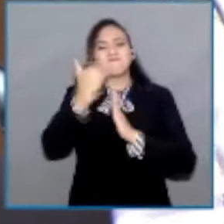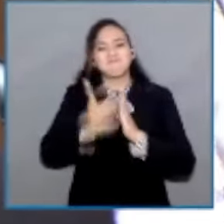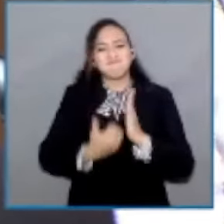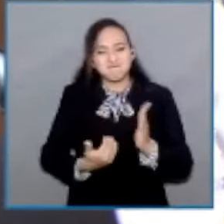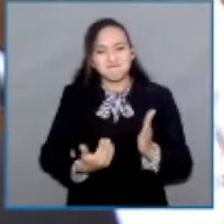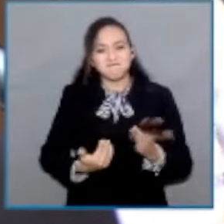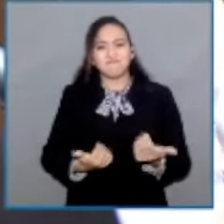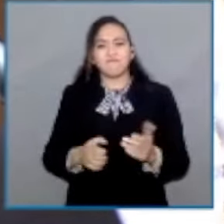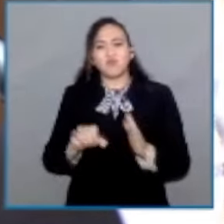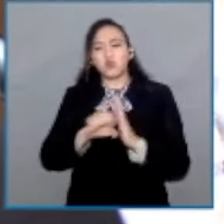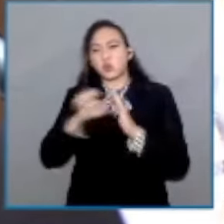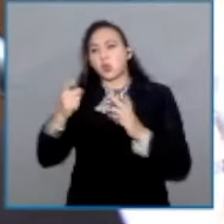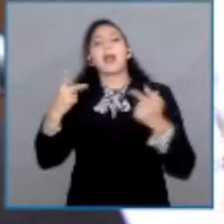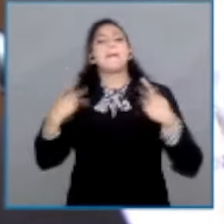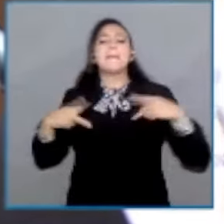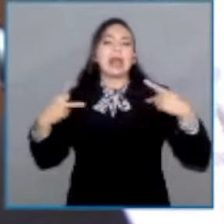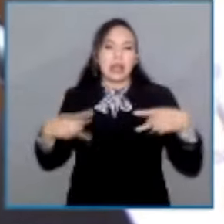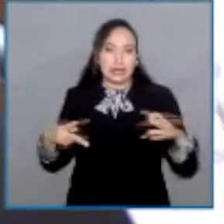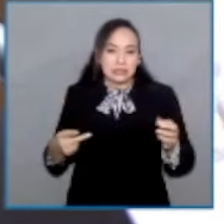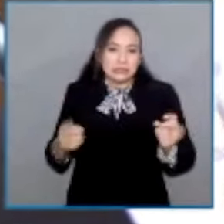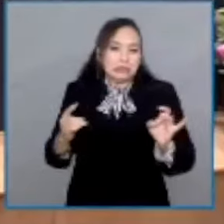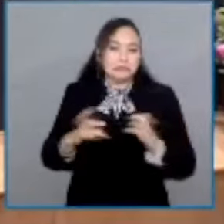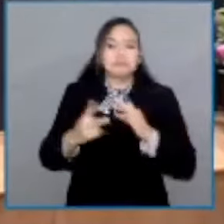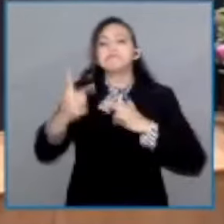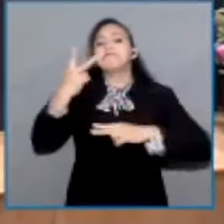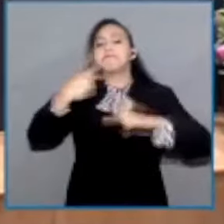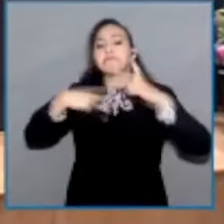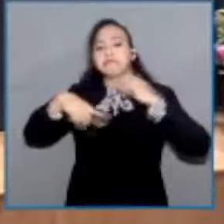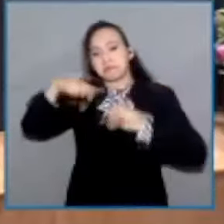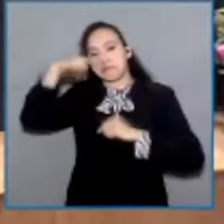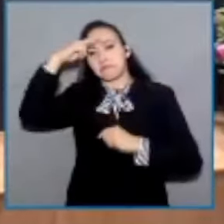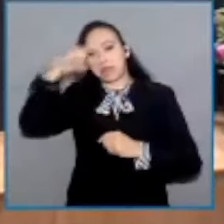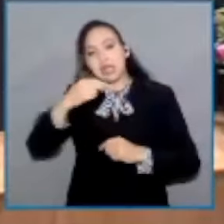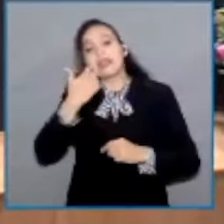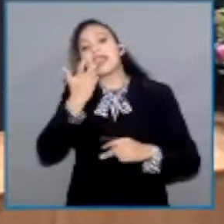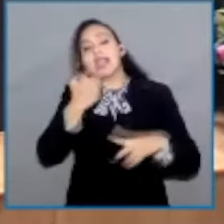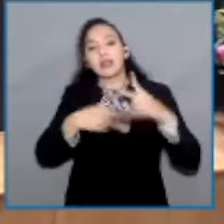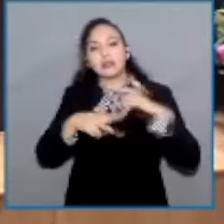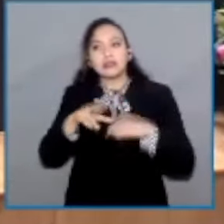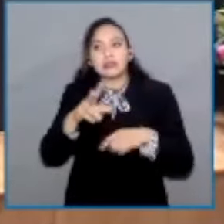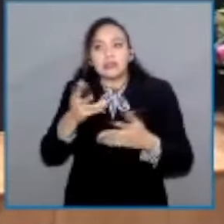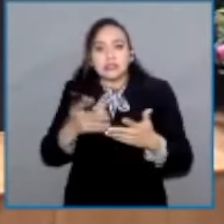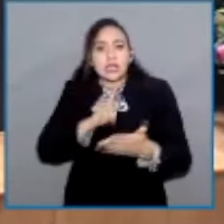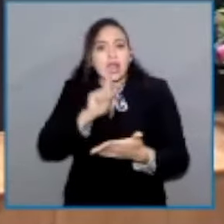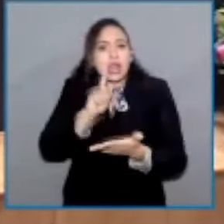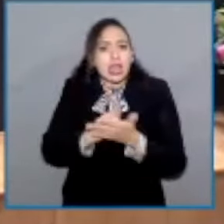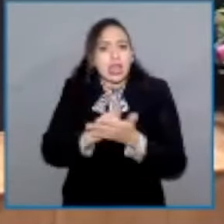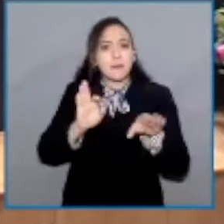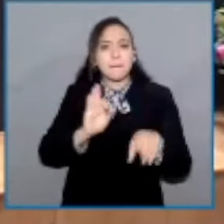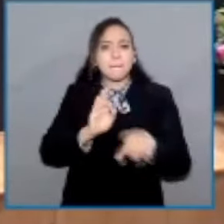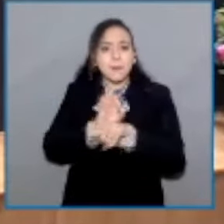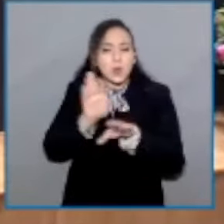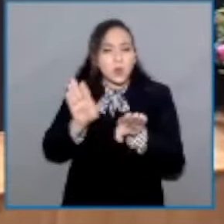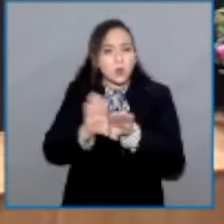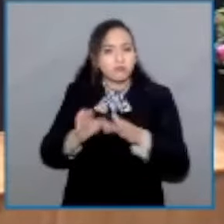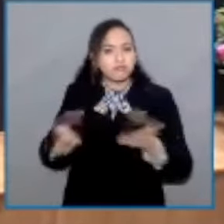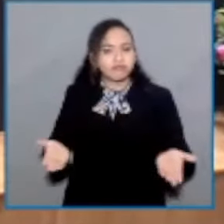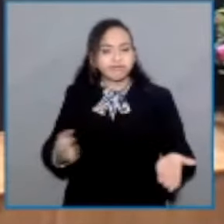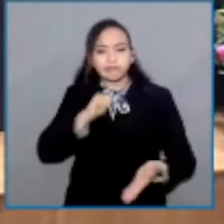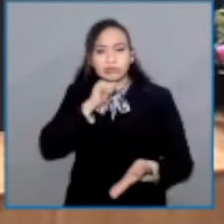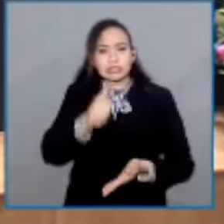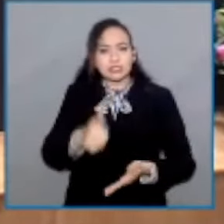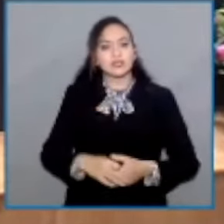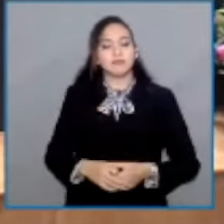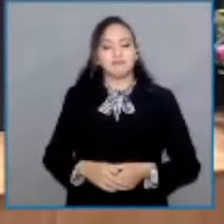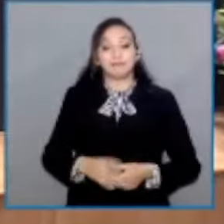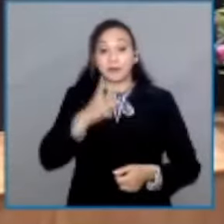transite o se encuentre en México. Ambas criticaron además que con la reforma judicial no se